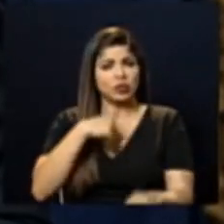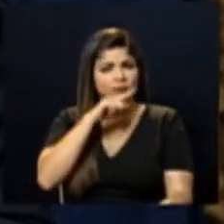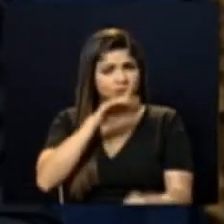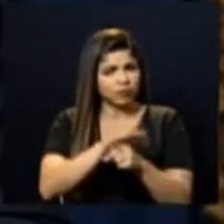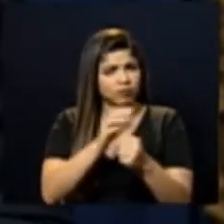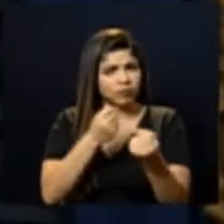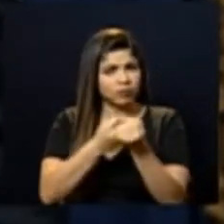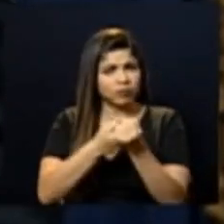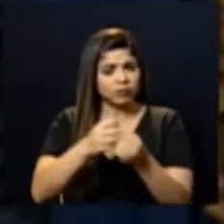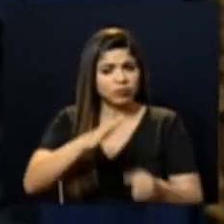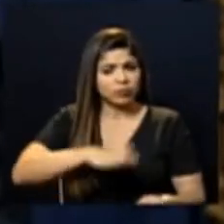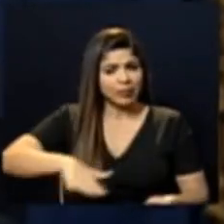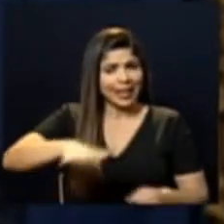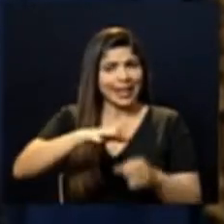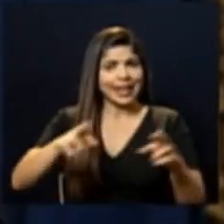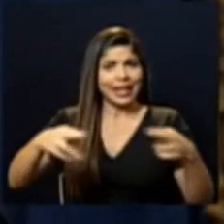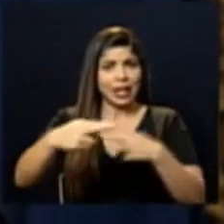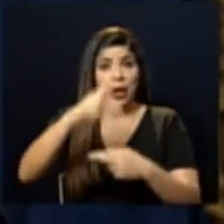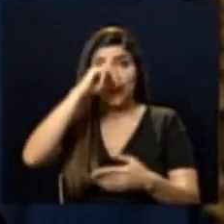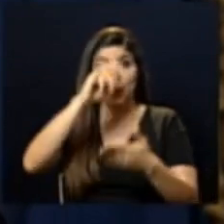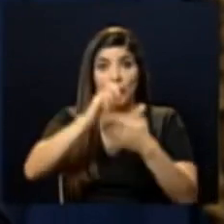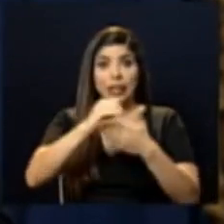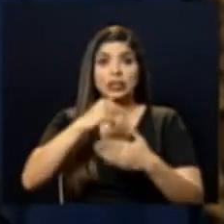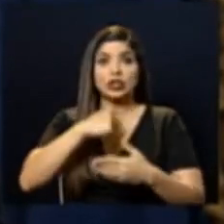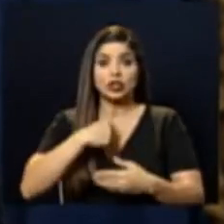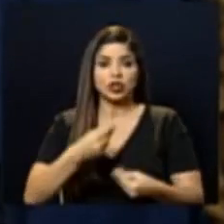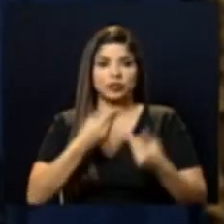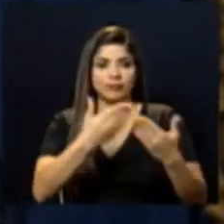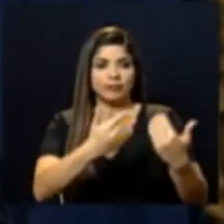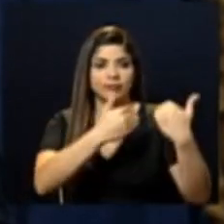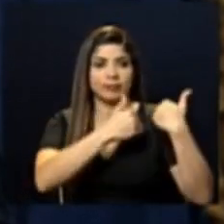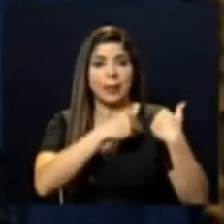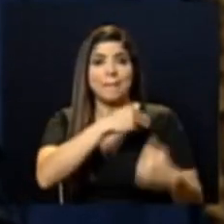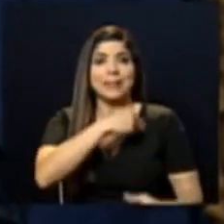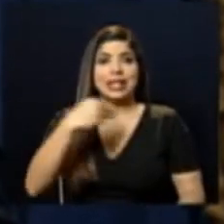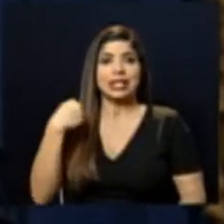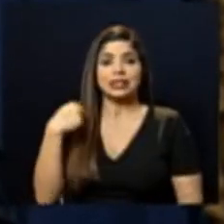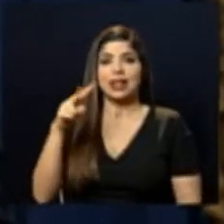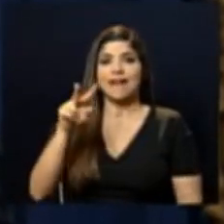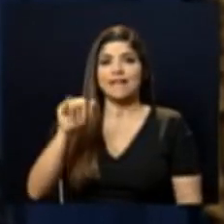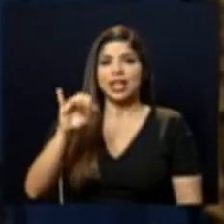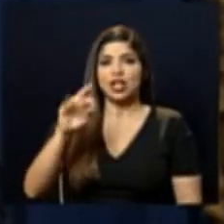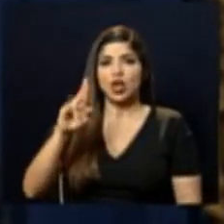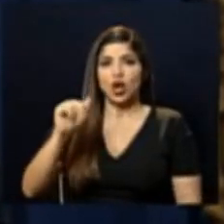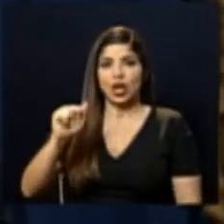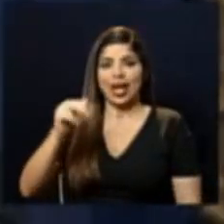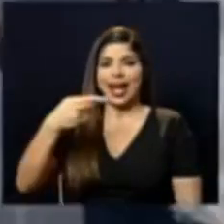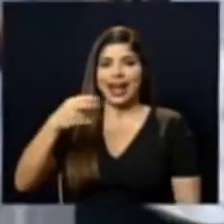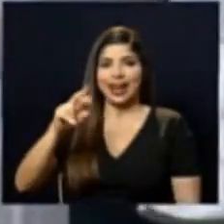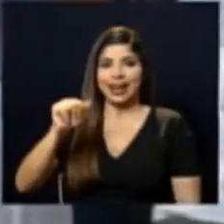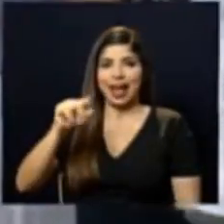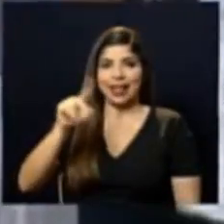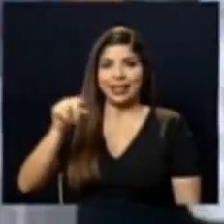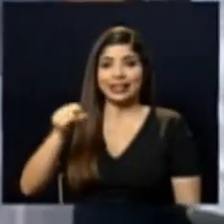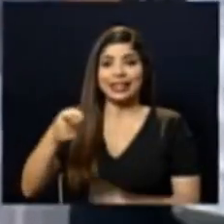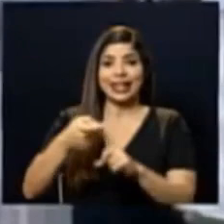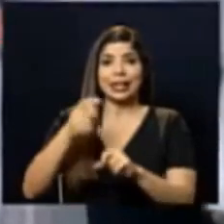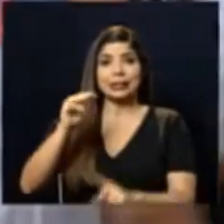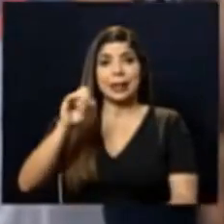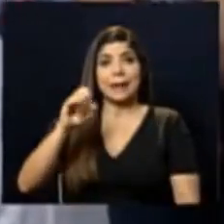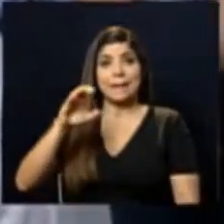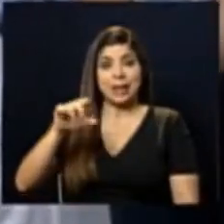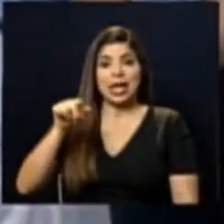esta región y por eso he encomendado a la ministra Victoria Hernández Mora del MEIC que lidere